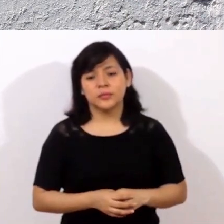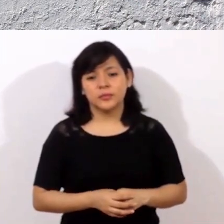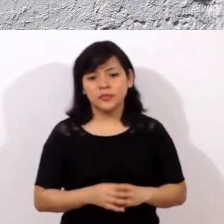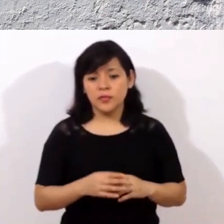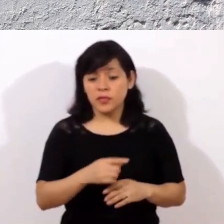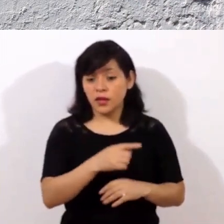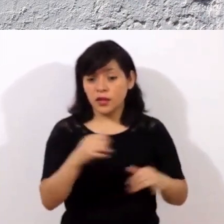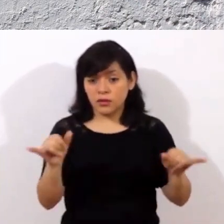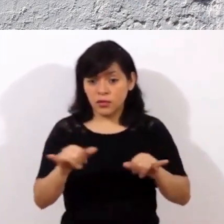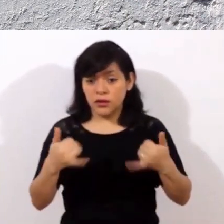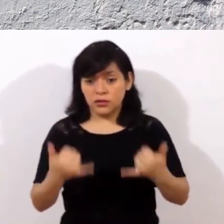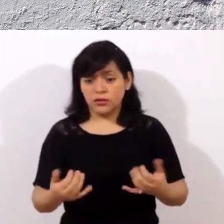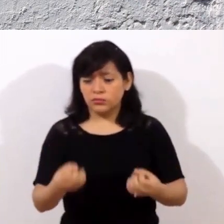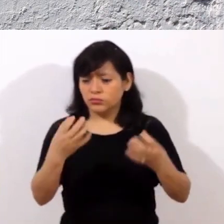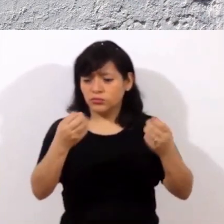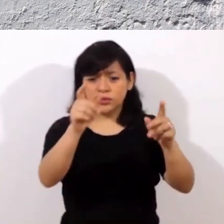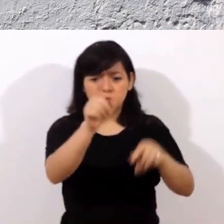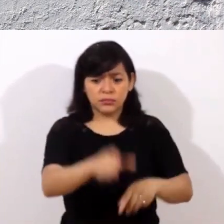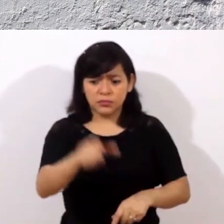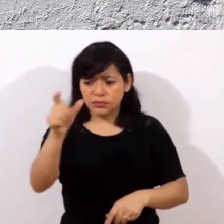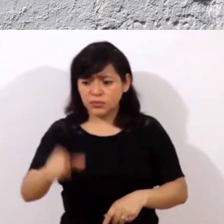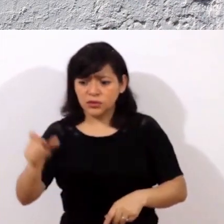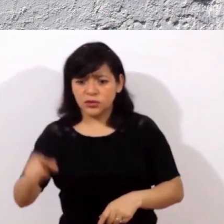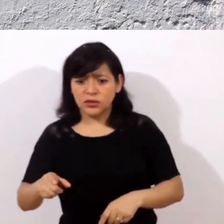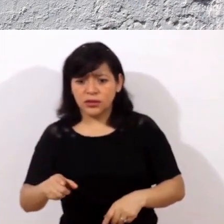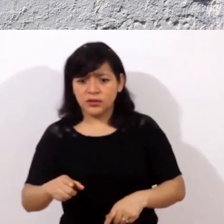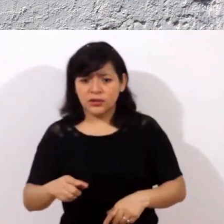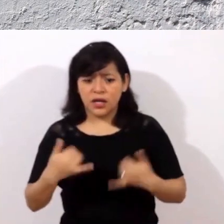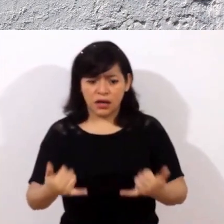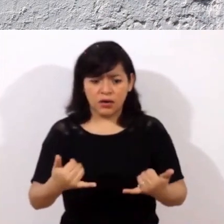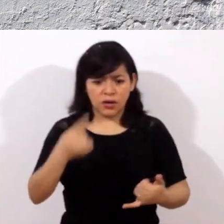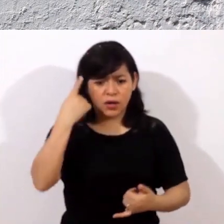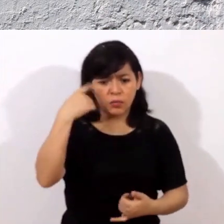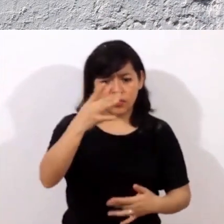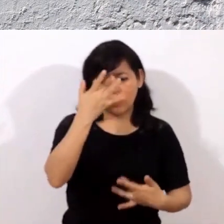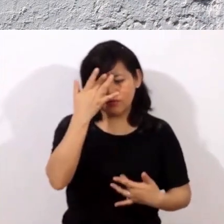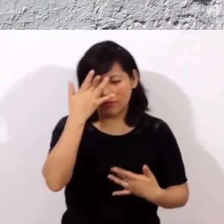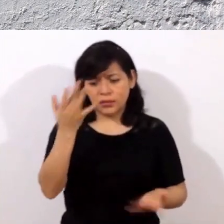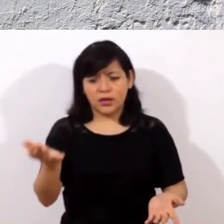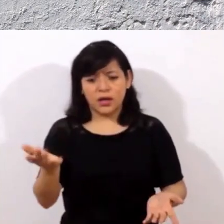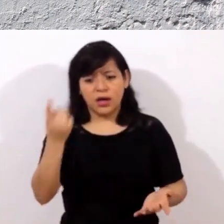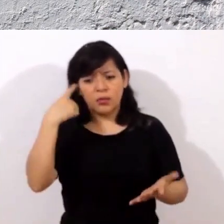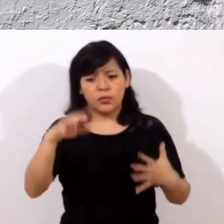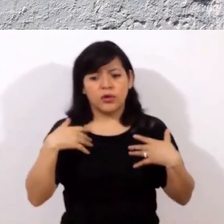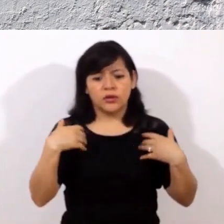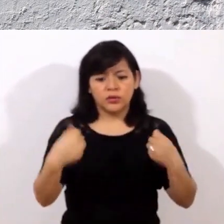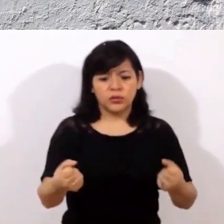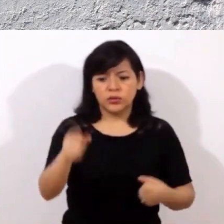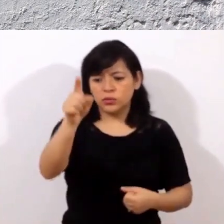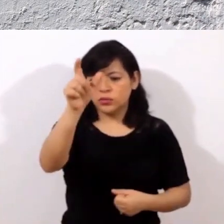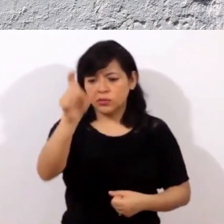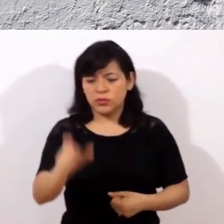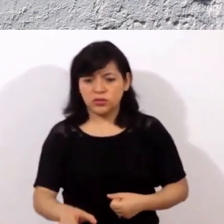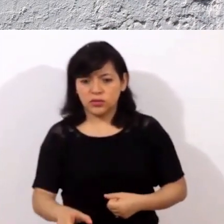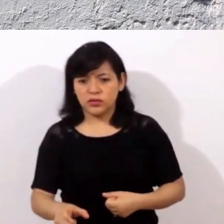¿cuántas personas pueden estar en riesgo? Por la enfermedad de alguien, por la salud en la que alguien